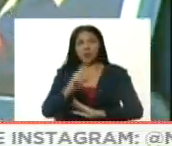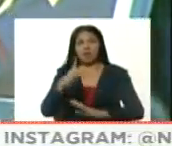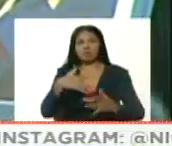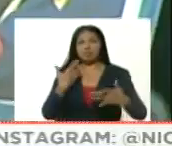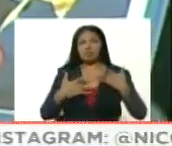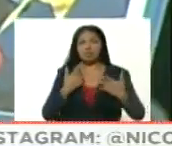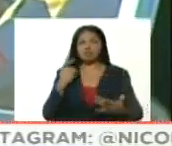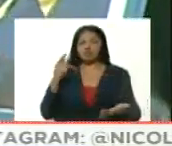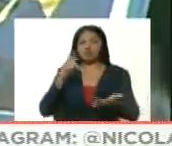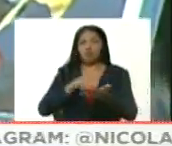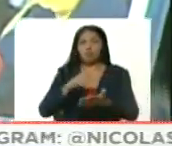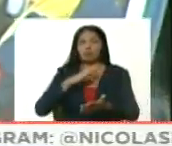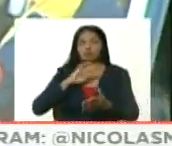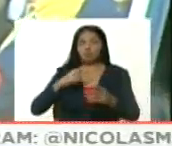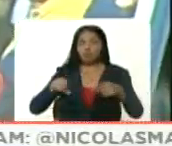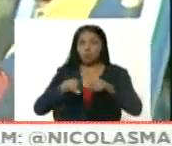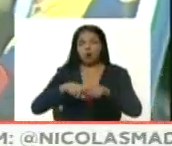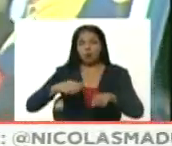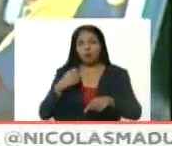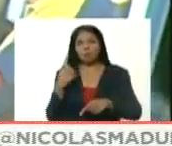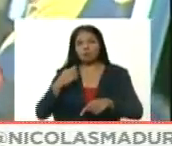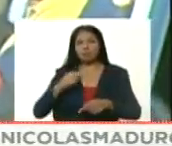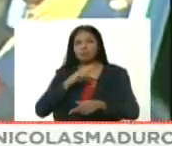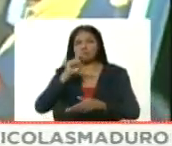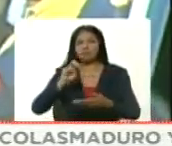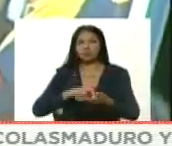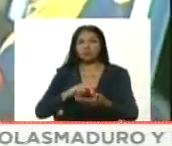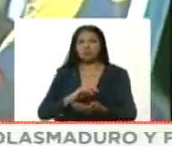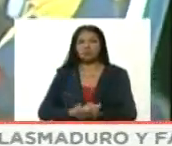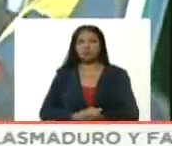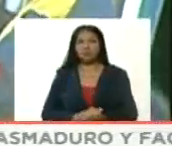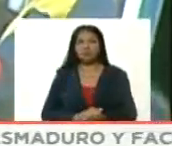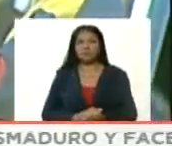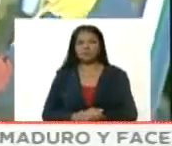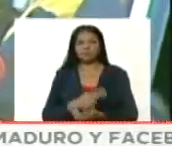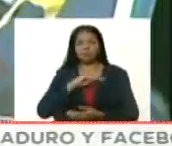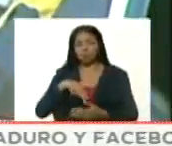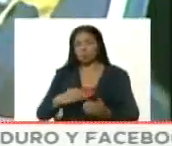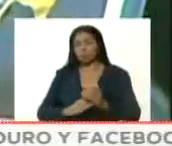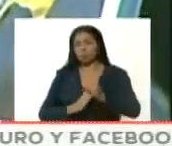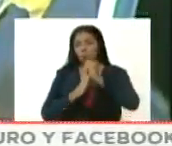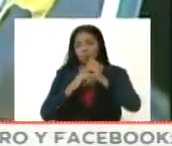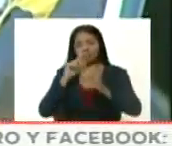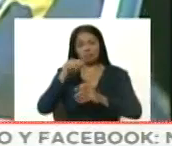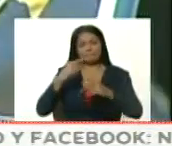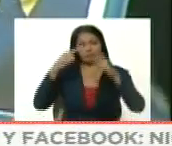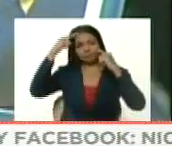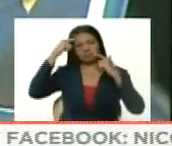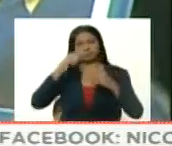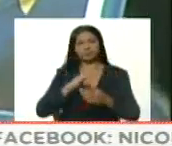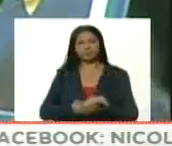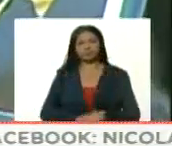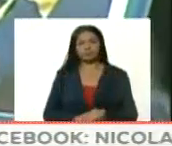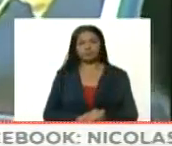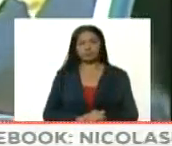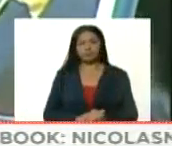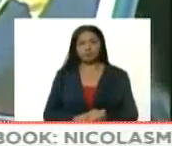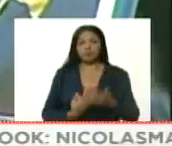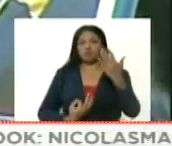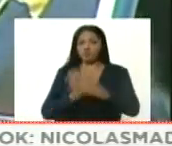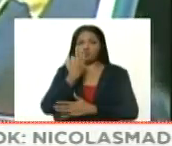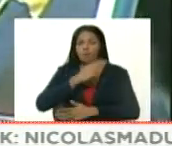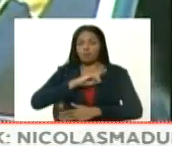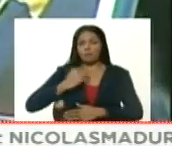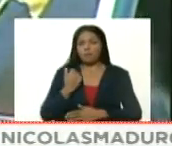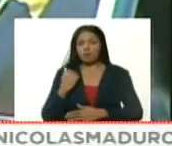que yo participé con la Policía Nacional Bolivariana y nuestro comandante supremo y fundador de la